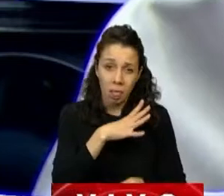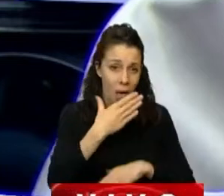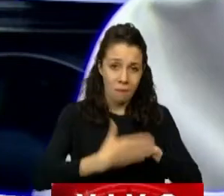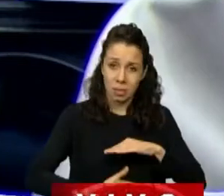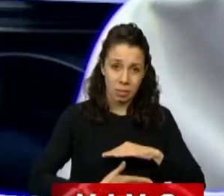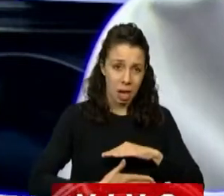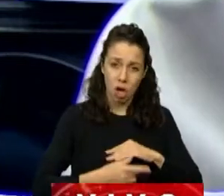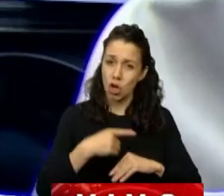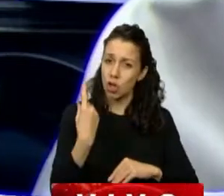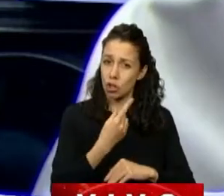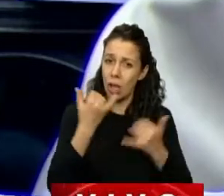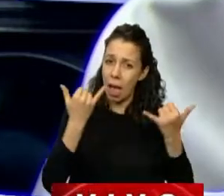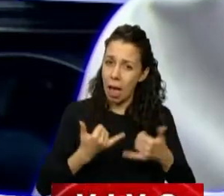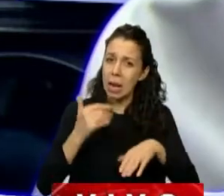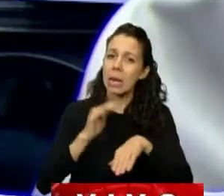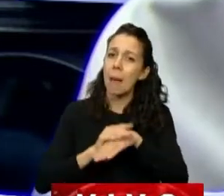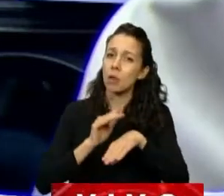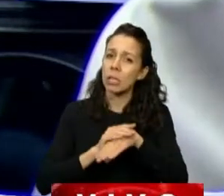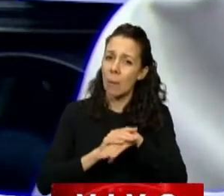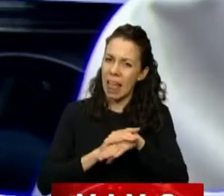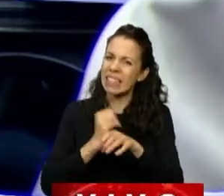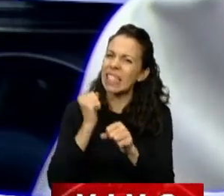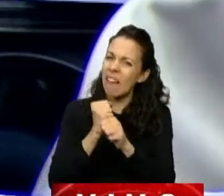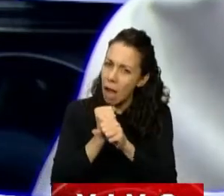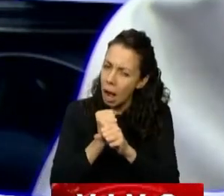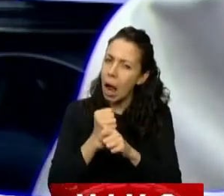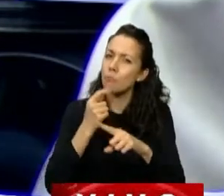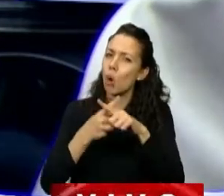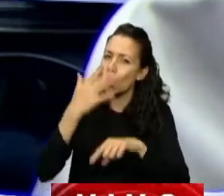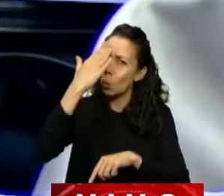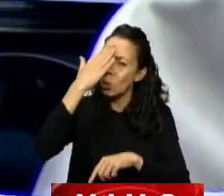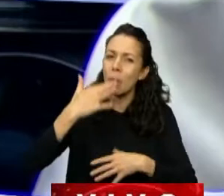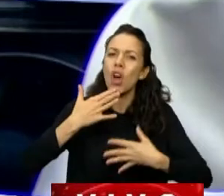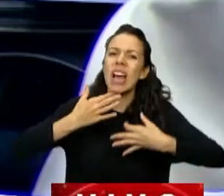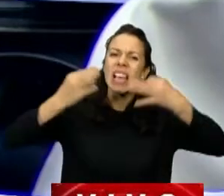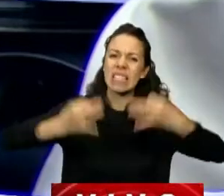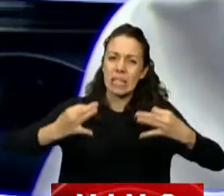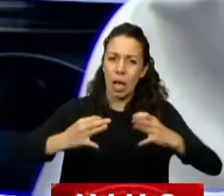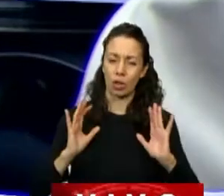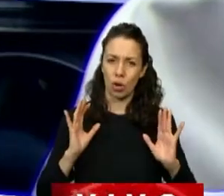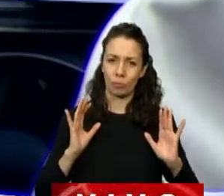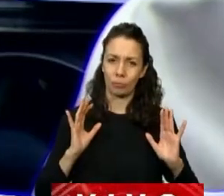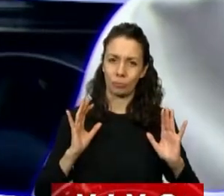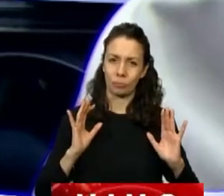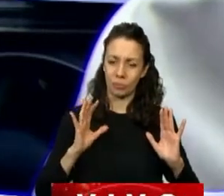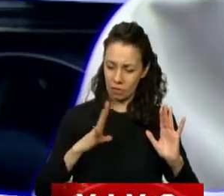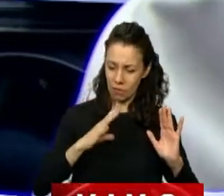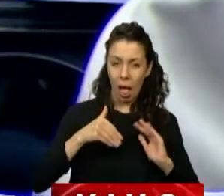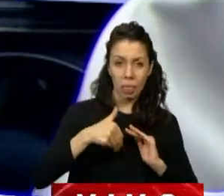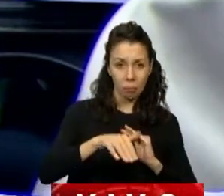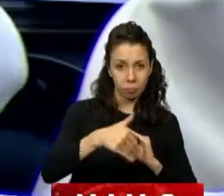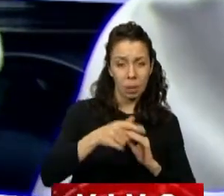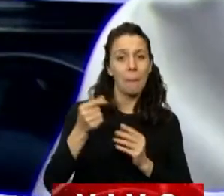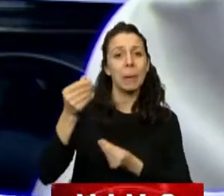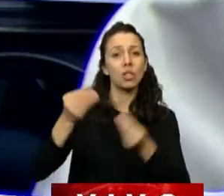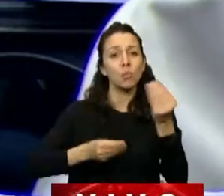responsabilidad moral de trabajar por nuestra cultura, pero en serio. Estamos próximos a la presentación del